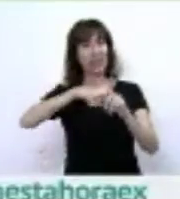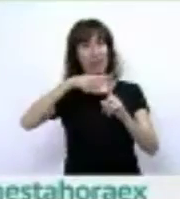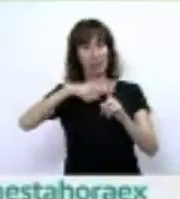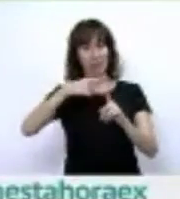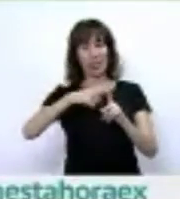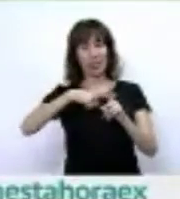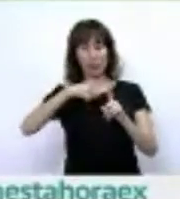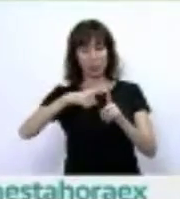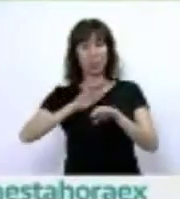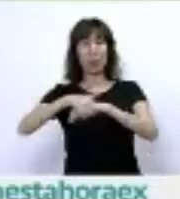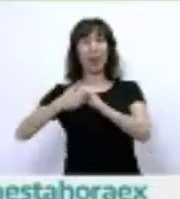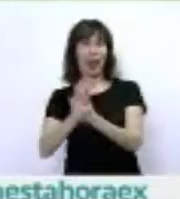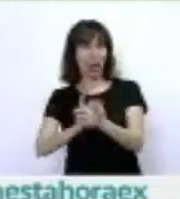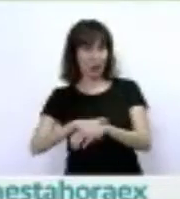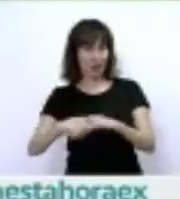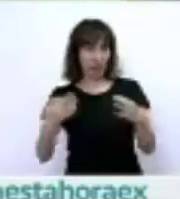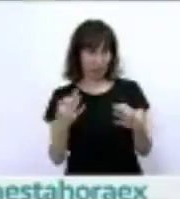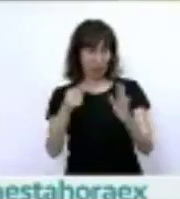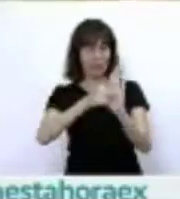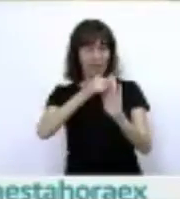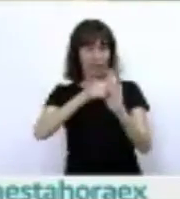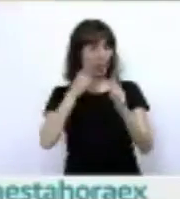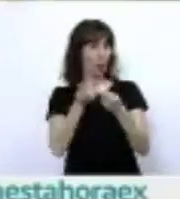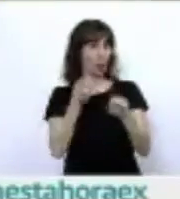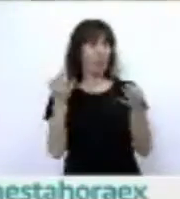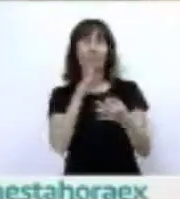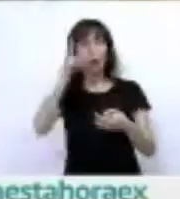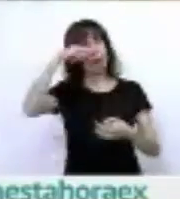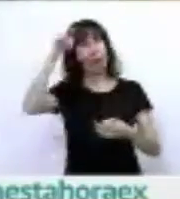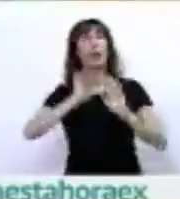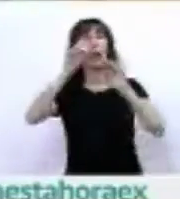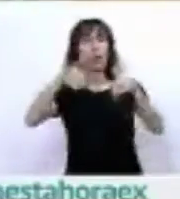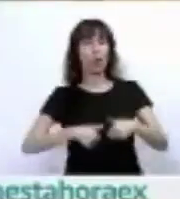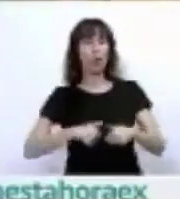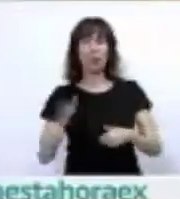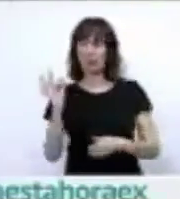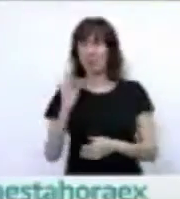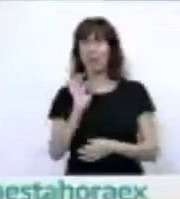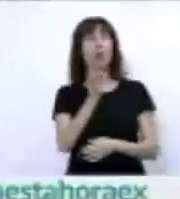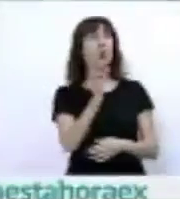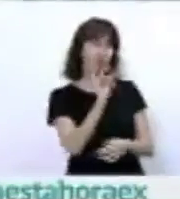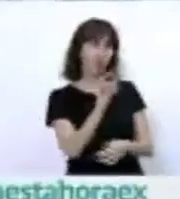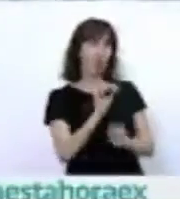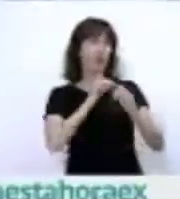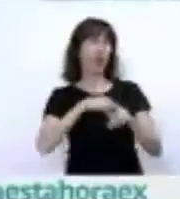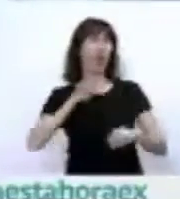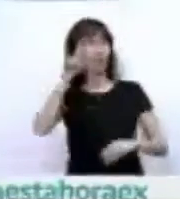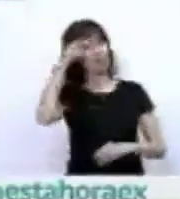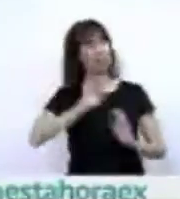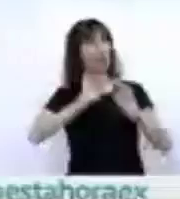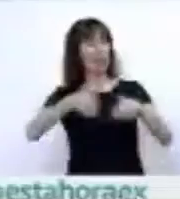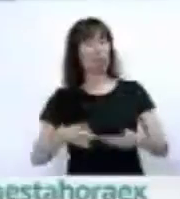echarse este líquido alcohólico, como decimos, con estas limitaciones, pero la cultura vuelve, eso es una buena noticia. Hombre, claro, la cultura vuelve, por fin el No Solo Circo,